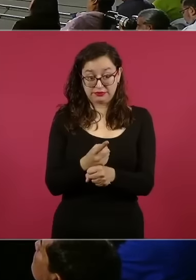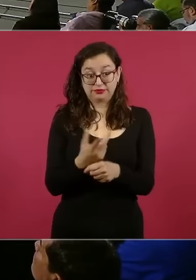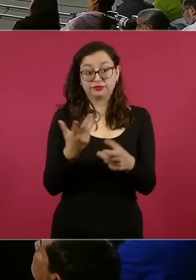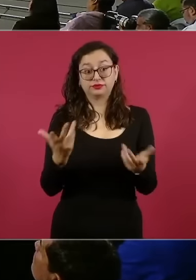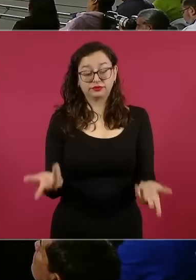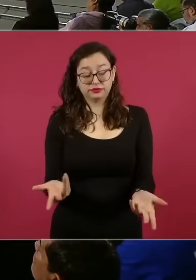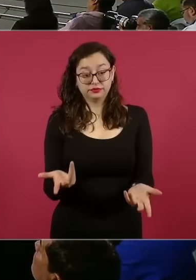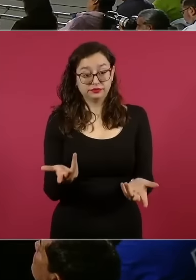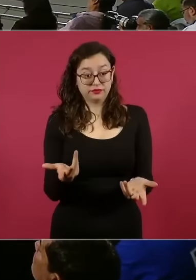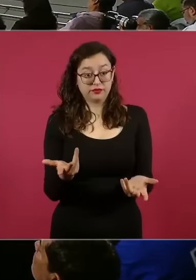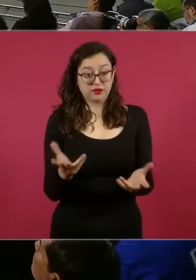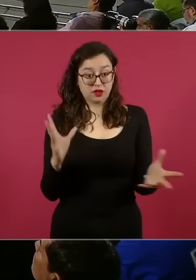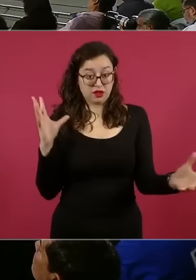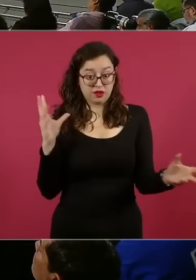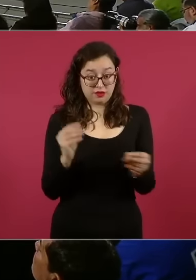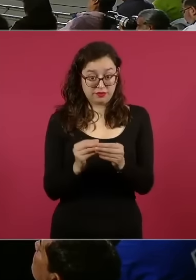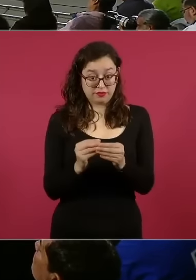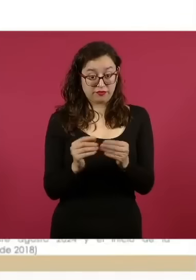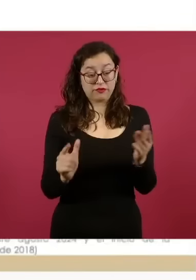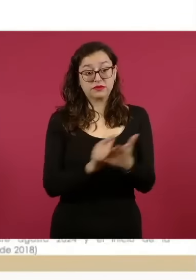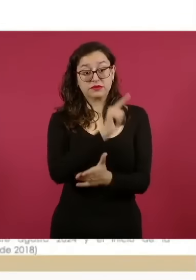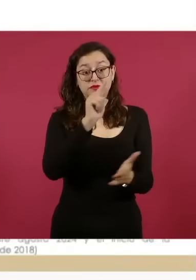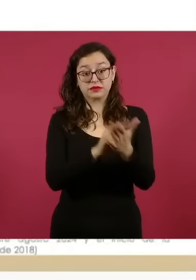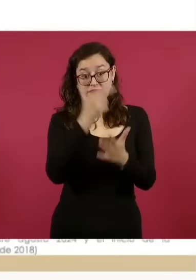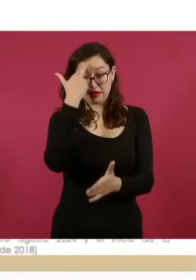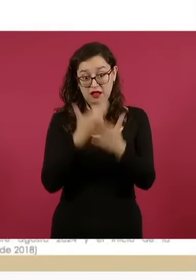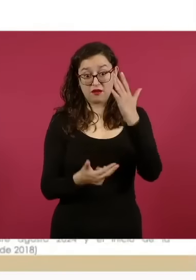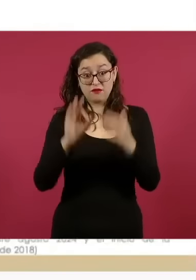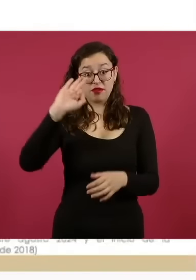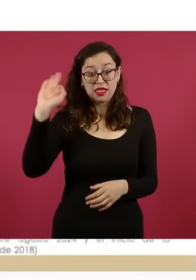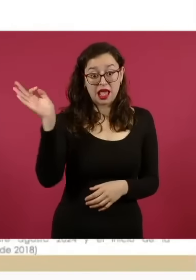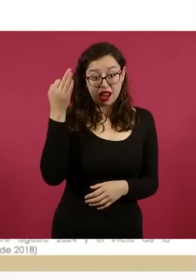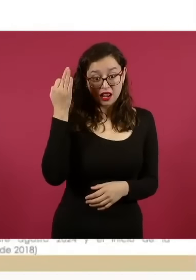29% menos en delitos federales,